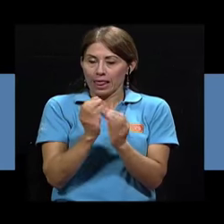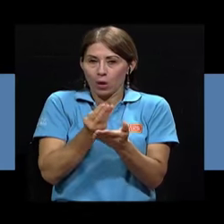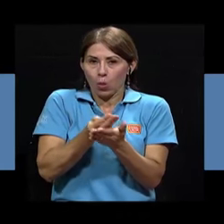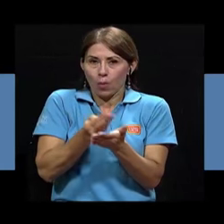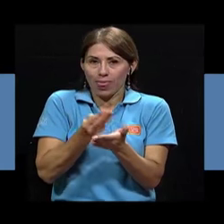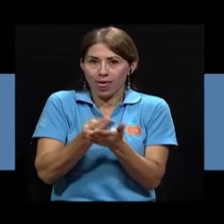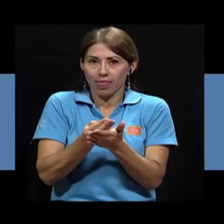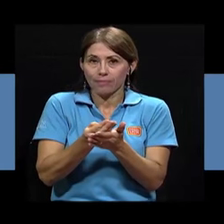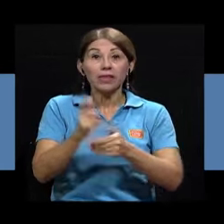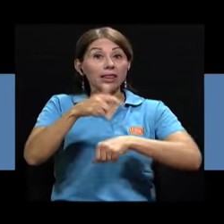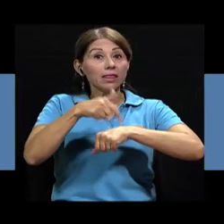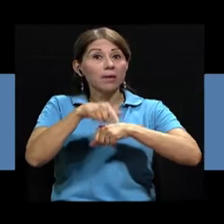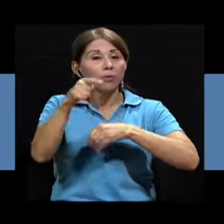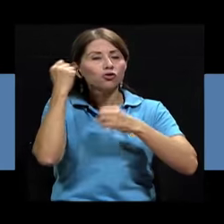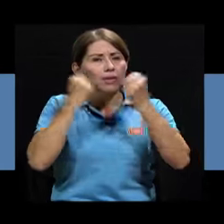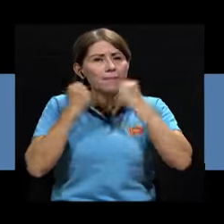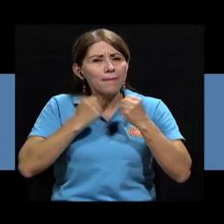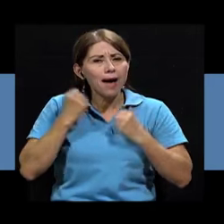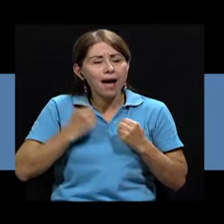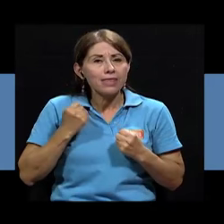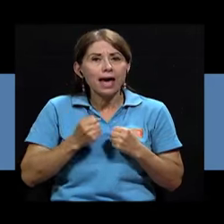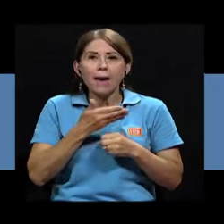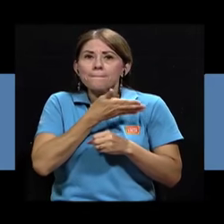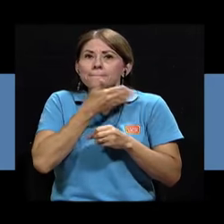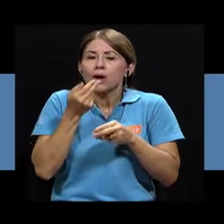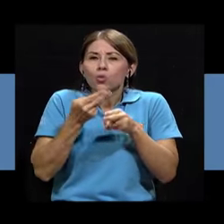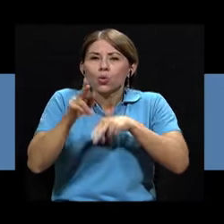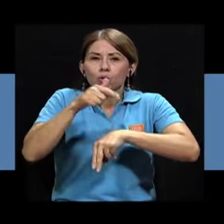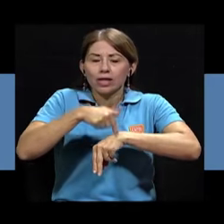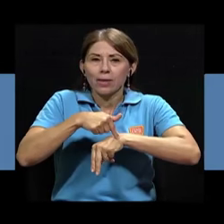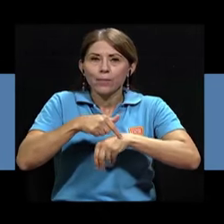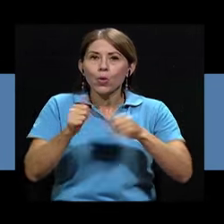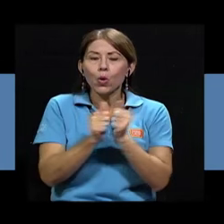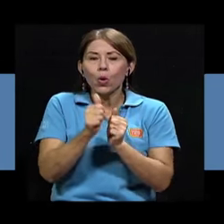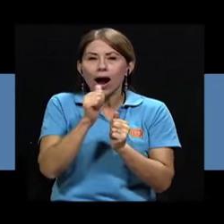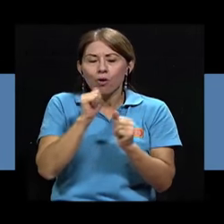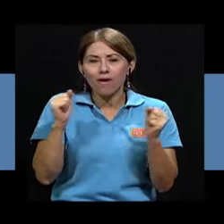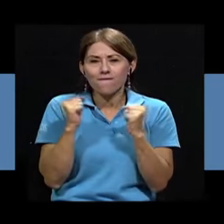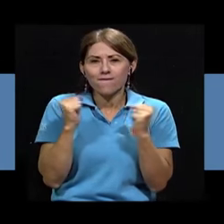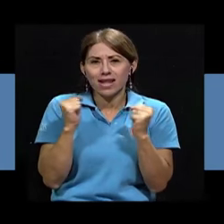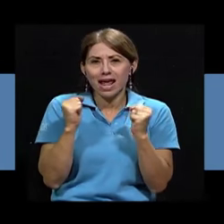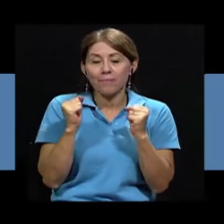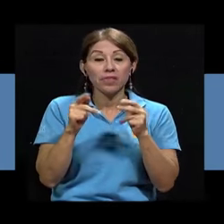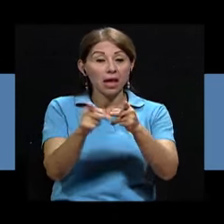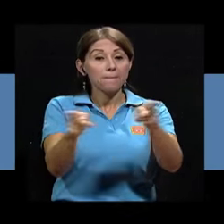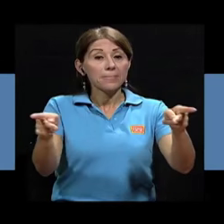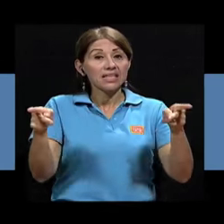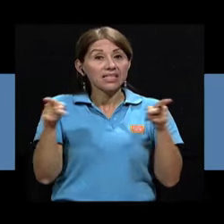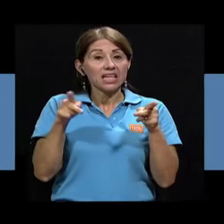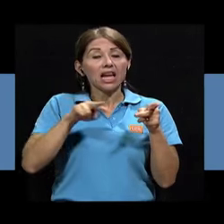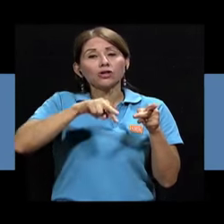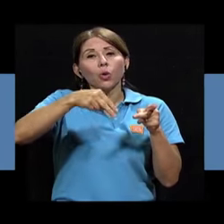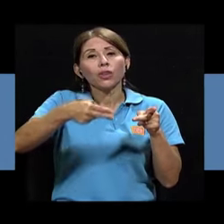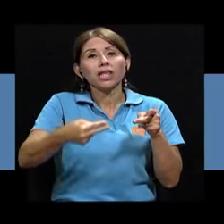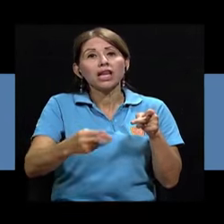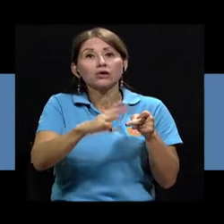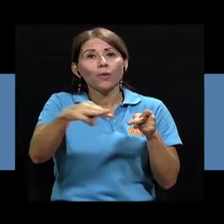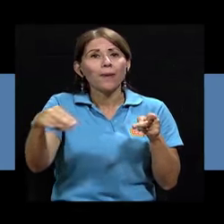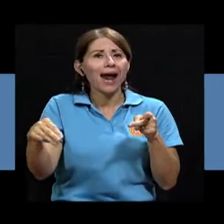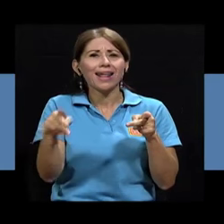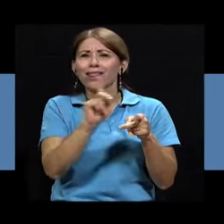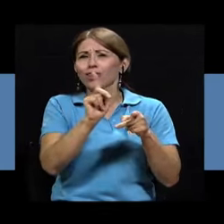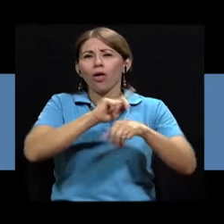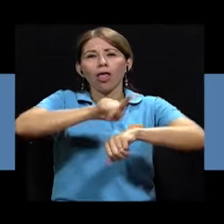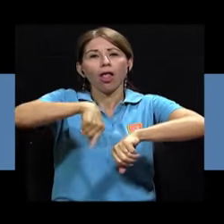humedad. Tome baños cortos con agua lo más fría posible. Evite los baños prolongados en piscinas, tinas o el mar.